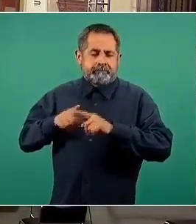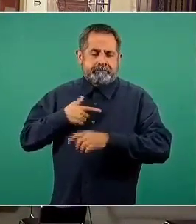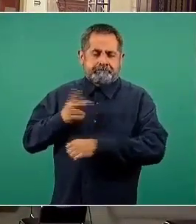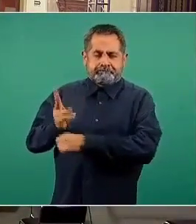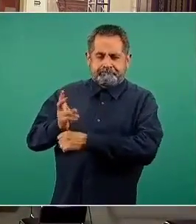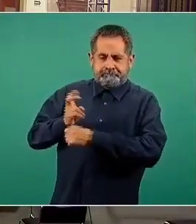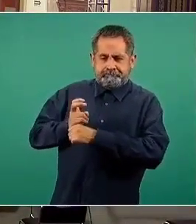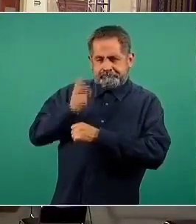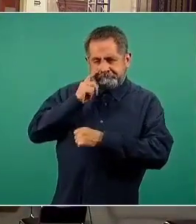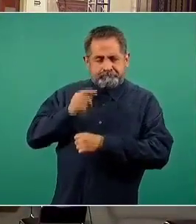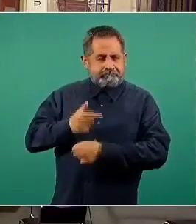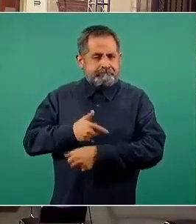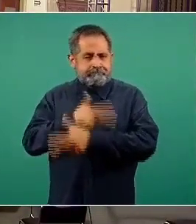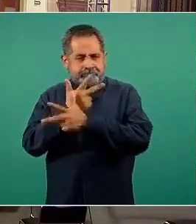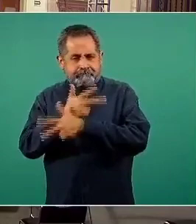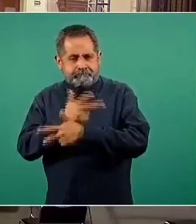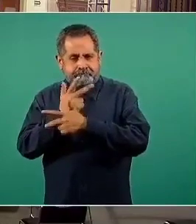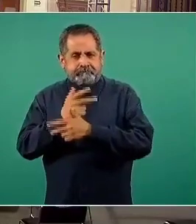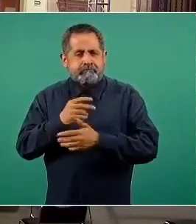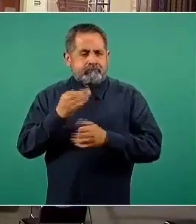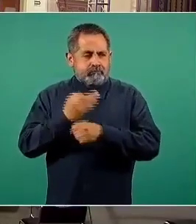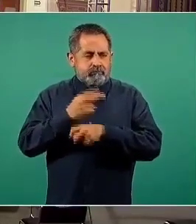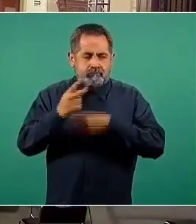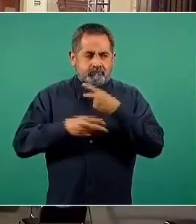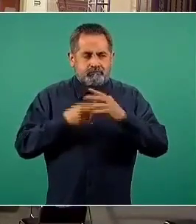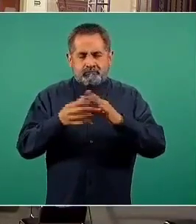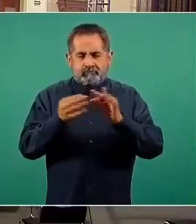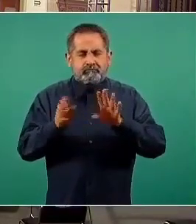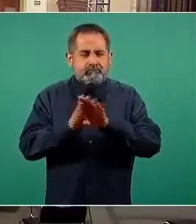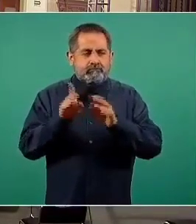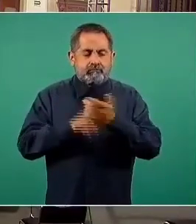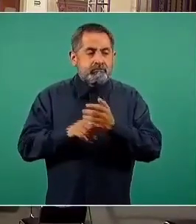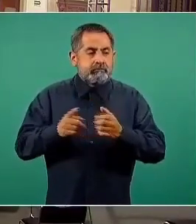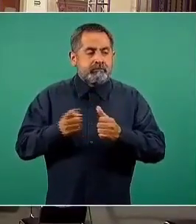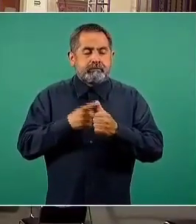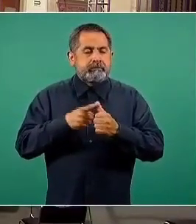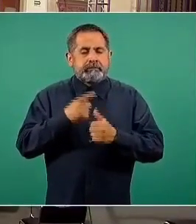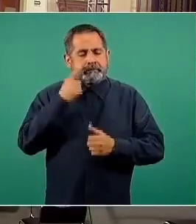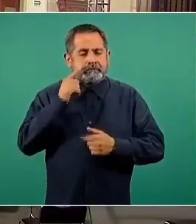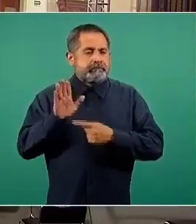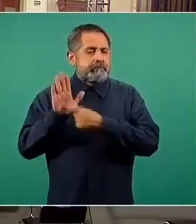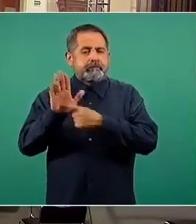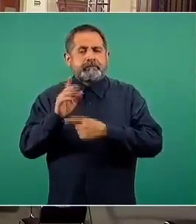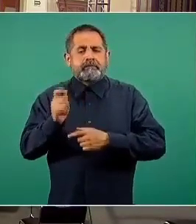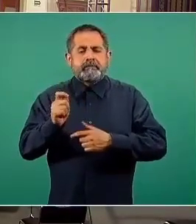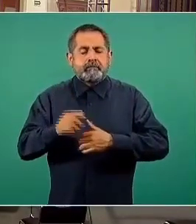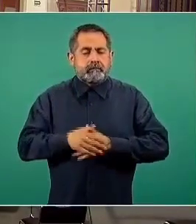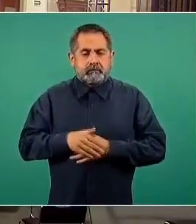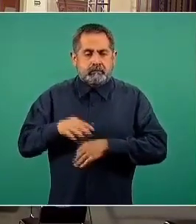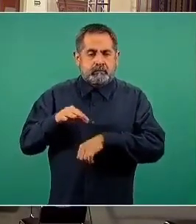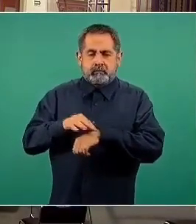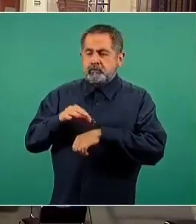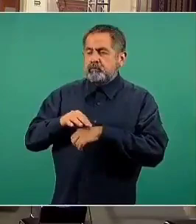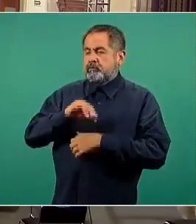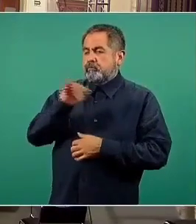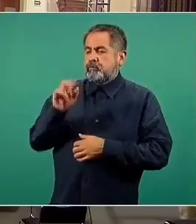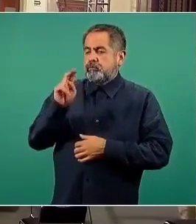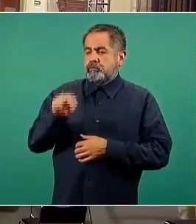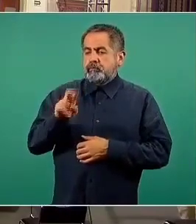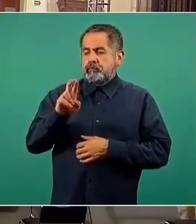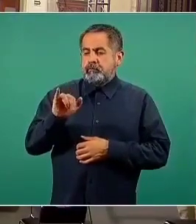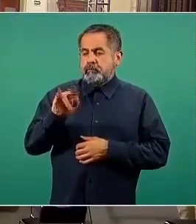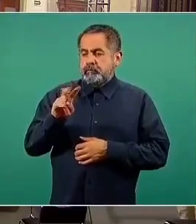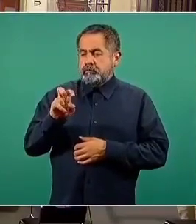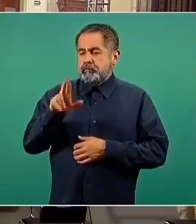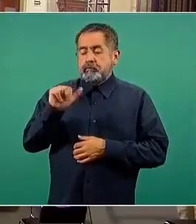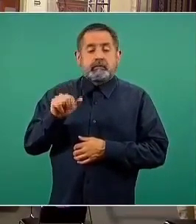noche en el orden en que participarán. En primer punto estará el doctor Juan Rivera Domarco. El doctor